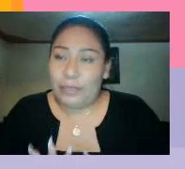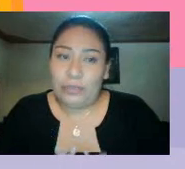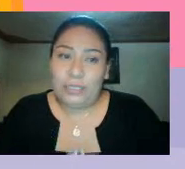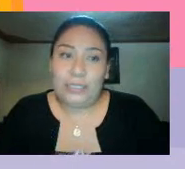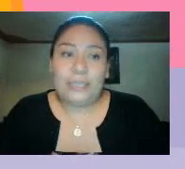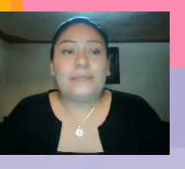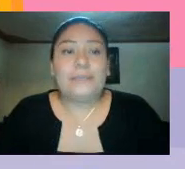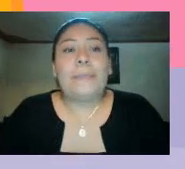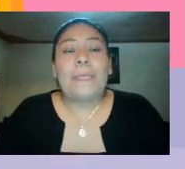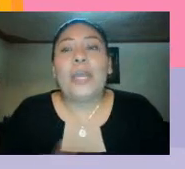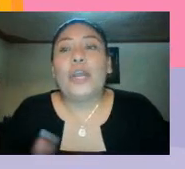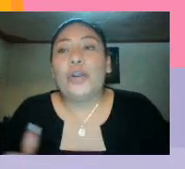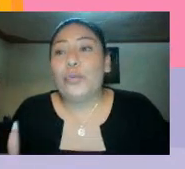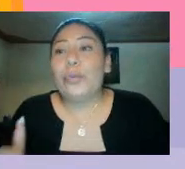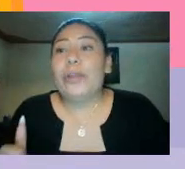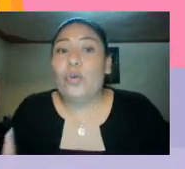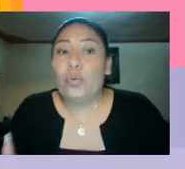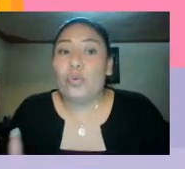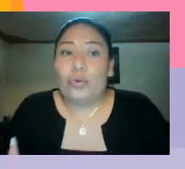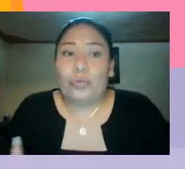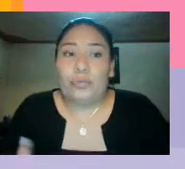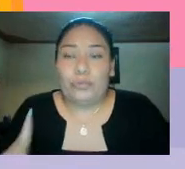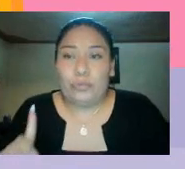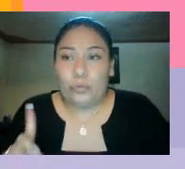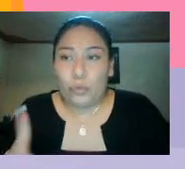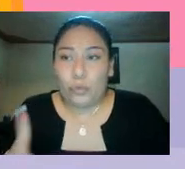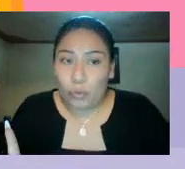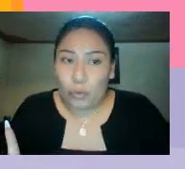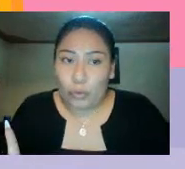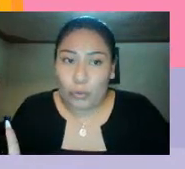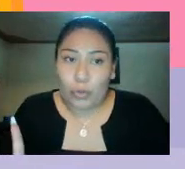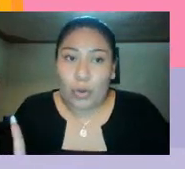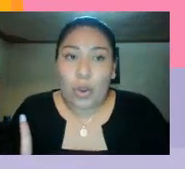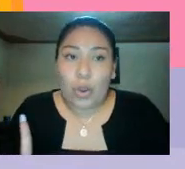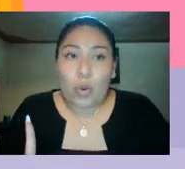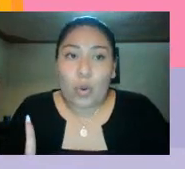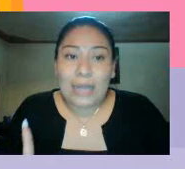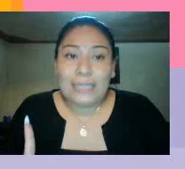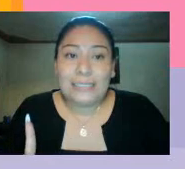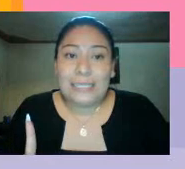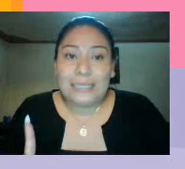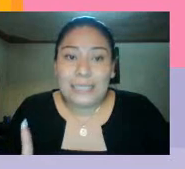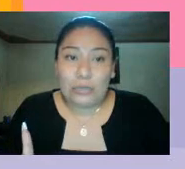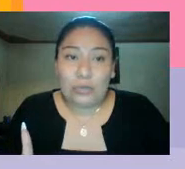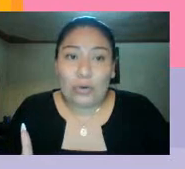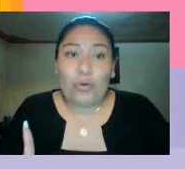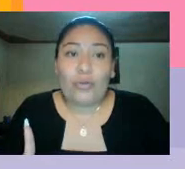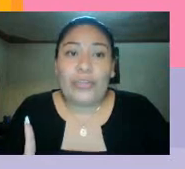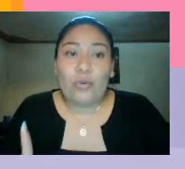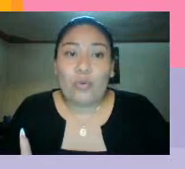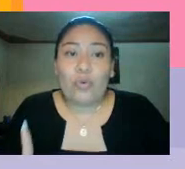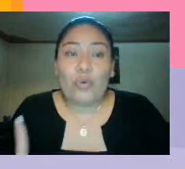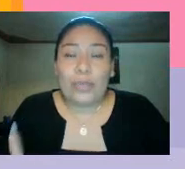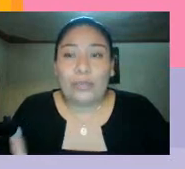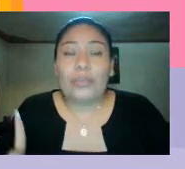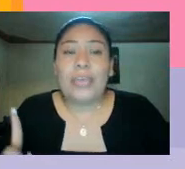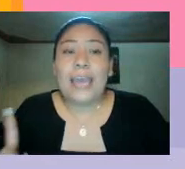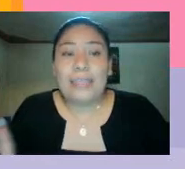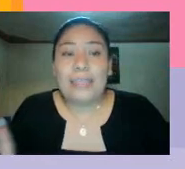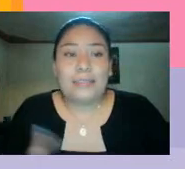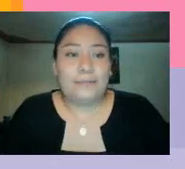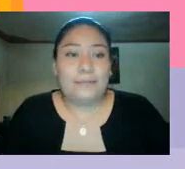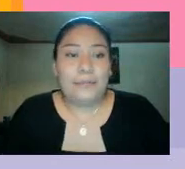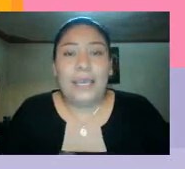14 preguntitas. Número 1. 1. ¿Cuál es el título de un cuento